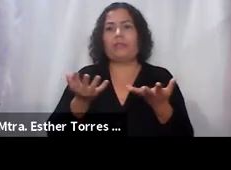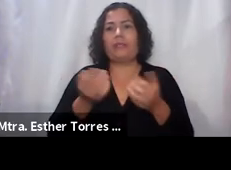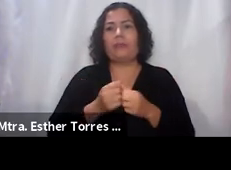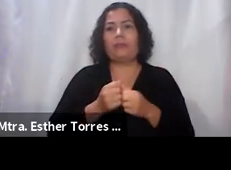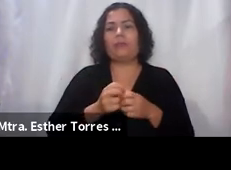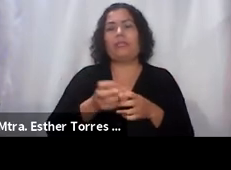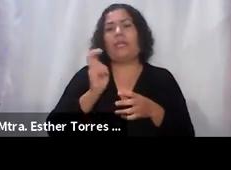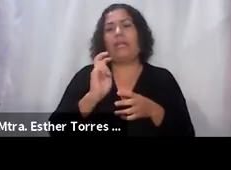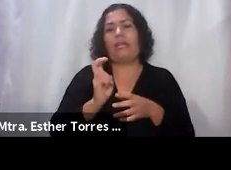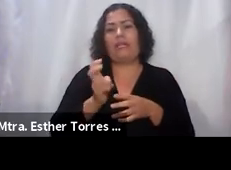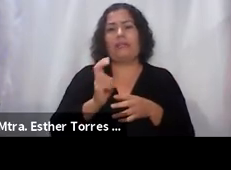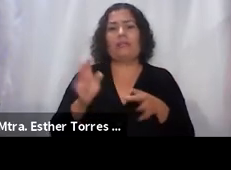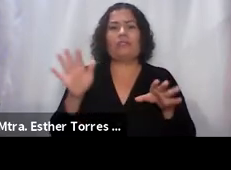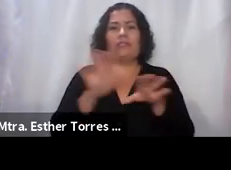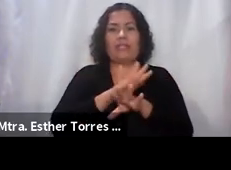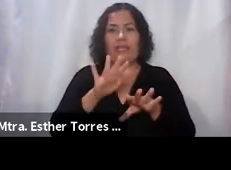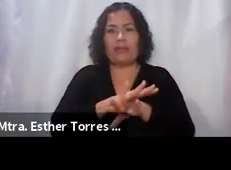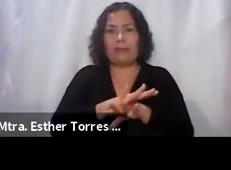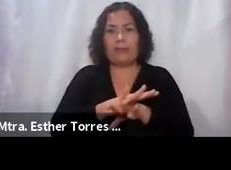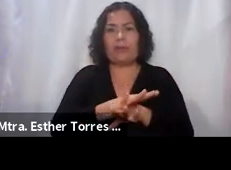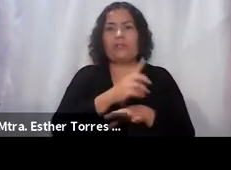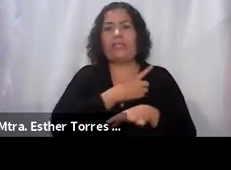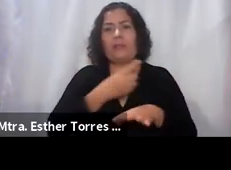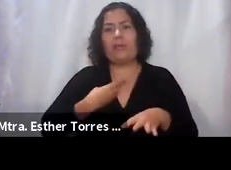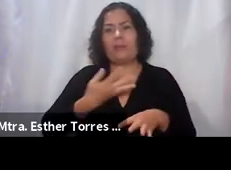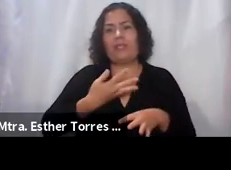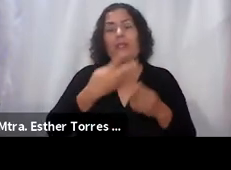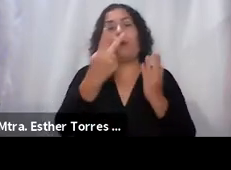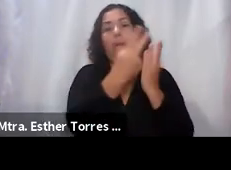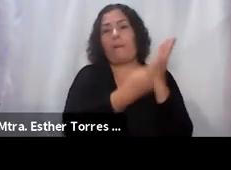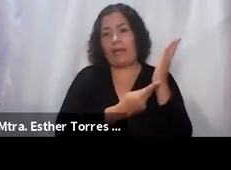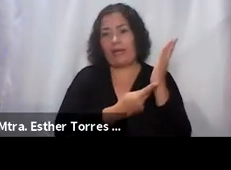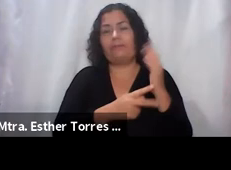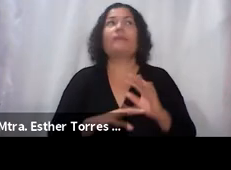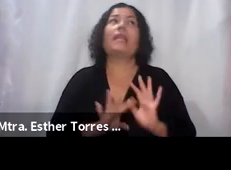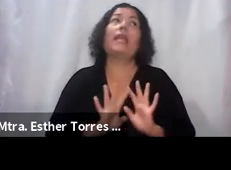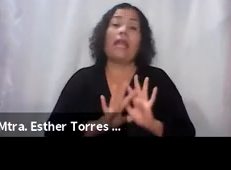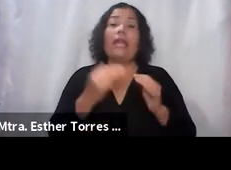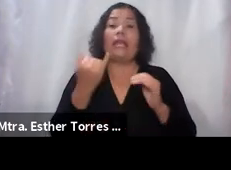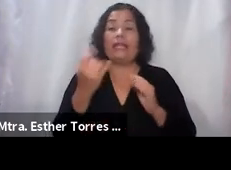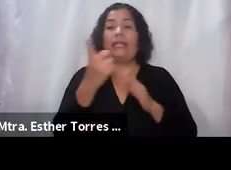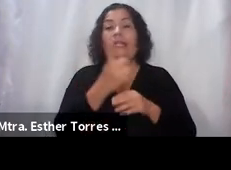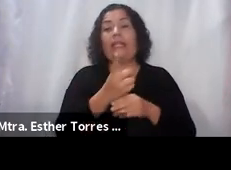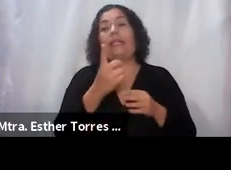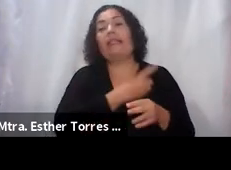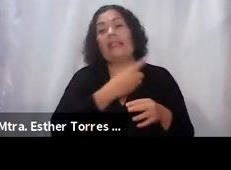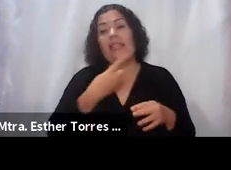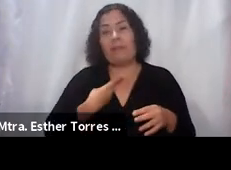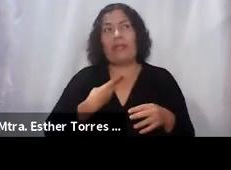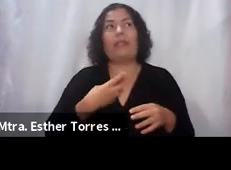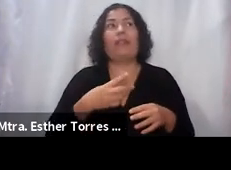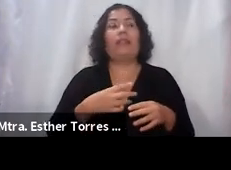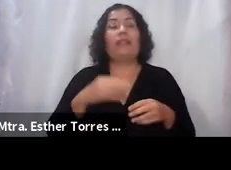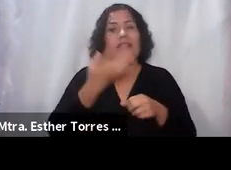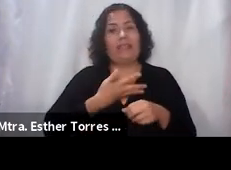calles, pues tenemos que tener un plan. Y este plan tiene que incluir, ¿no? Que haya una red peatonal,